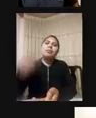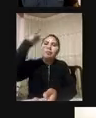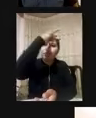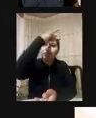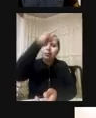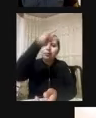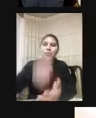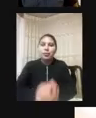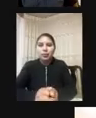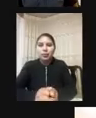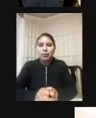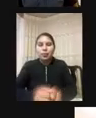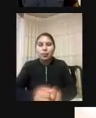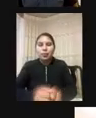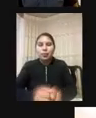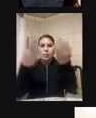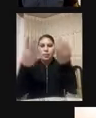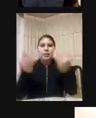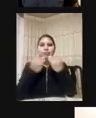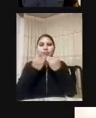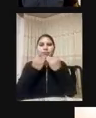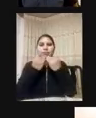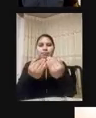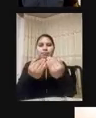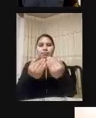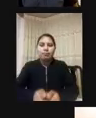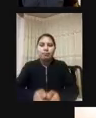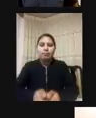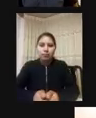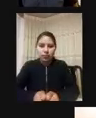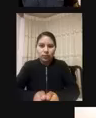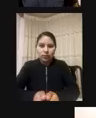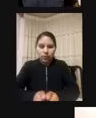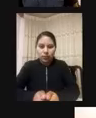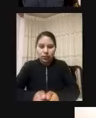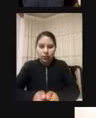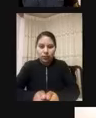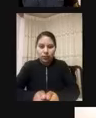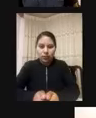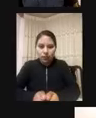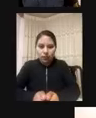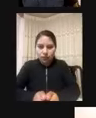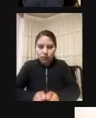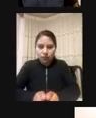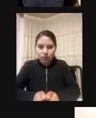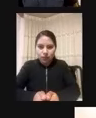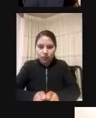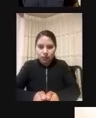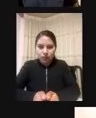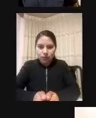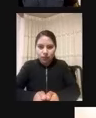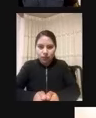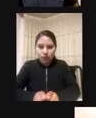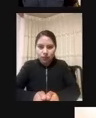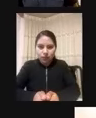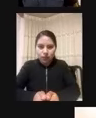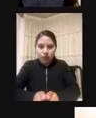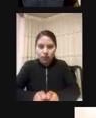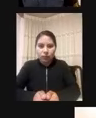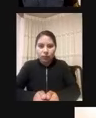voy despidiendo. Comentándoles a todas las personas que en el municipio alteño también tenemos 3 centros de apoyo integral